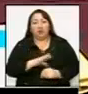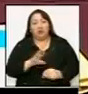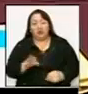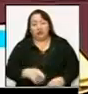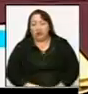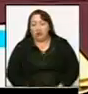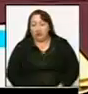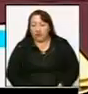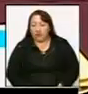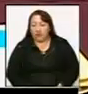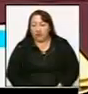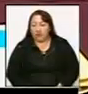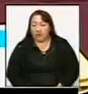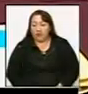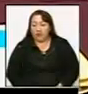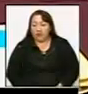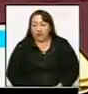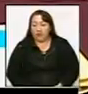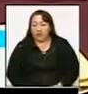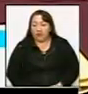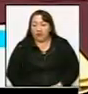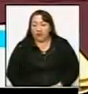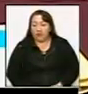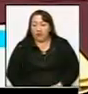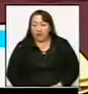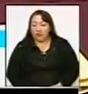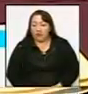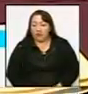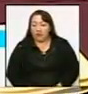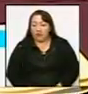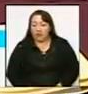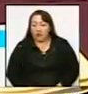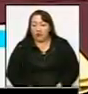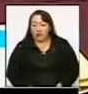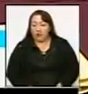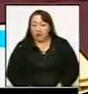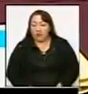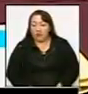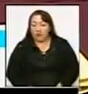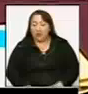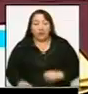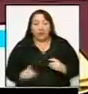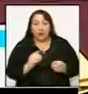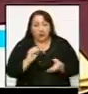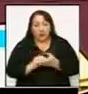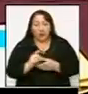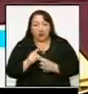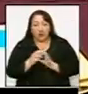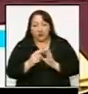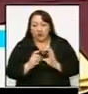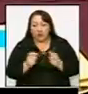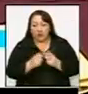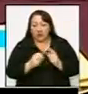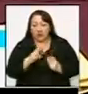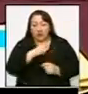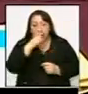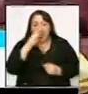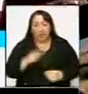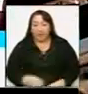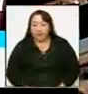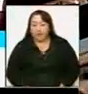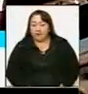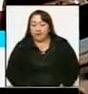del partido político. Obviamente, el debate es para poder ajustar los términos del predictamen. Congresista